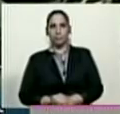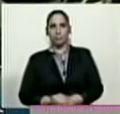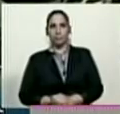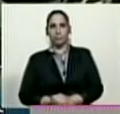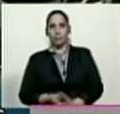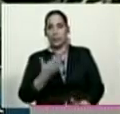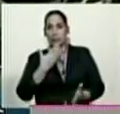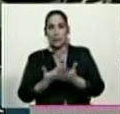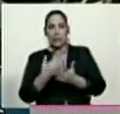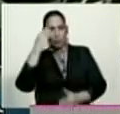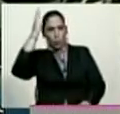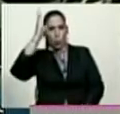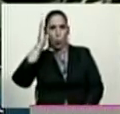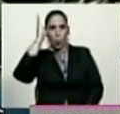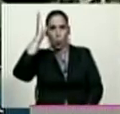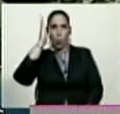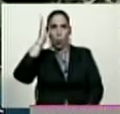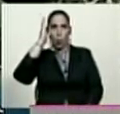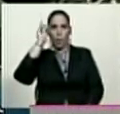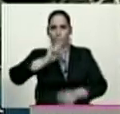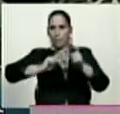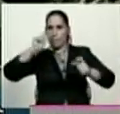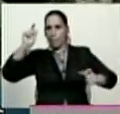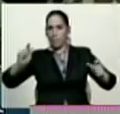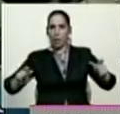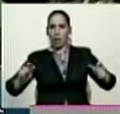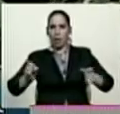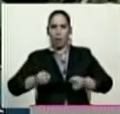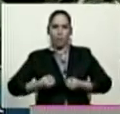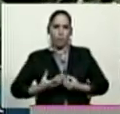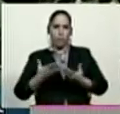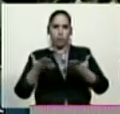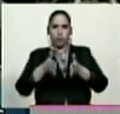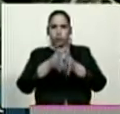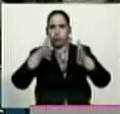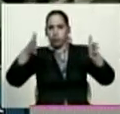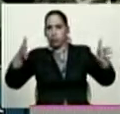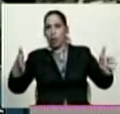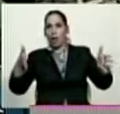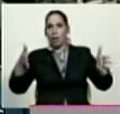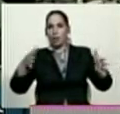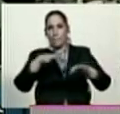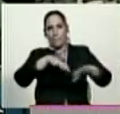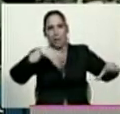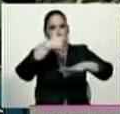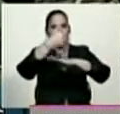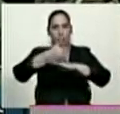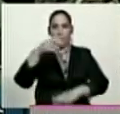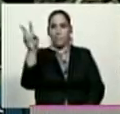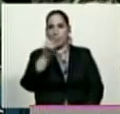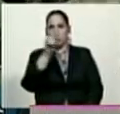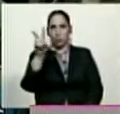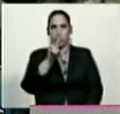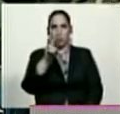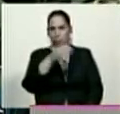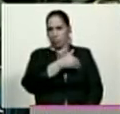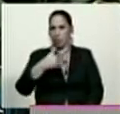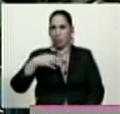gracias a la conciencia ciudadana de la inmensa mayoría de los venezolanos que queremos paz.